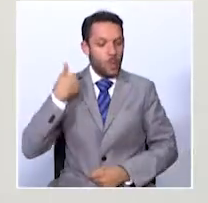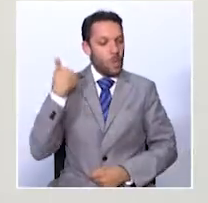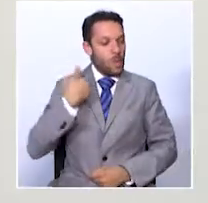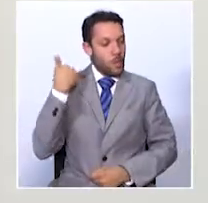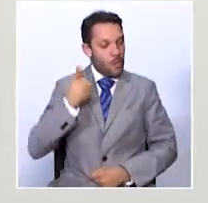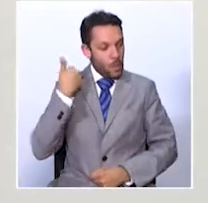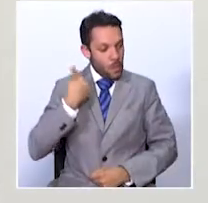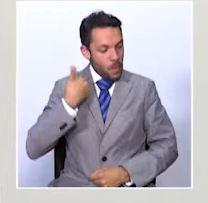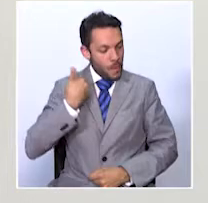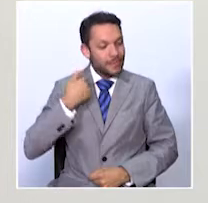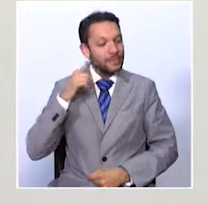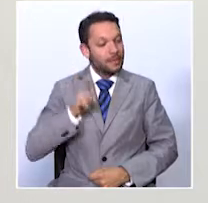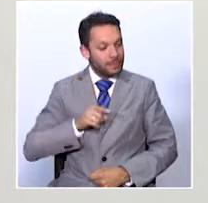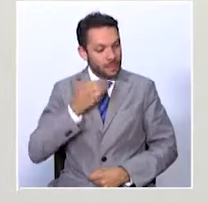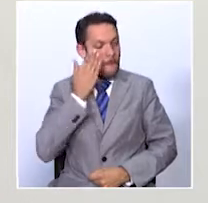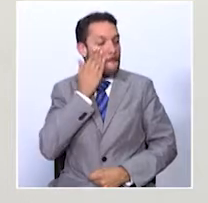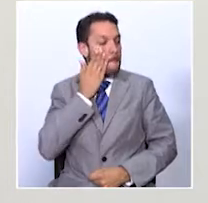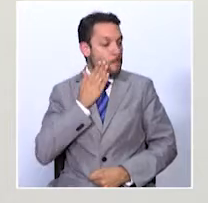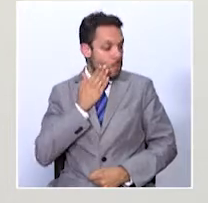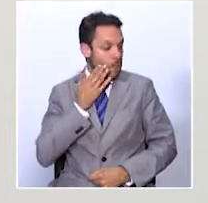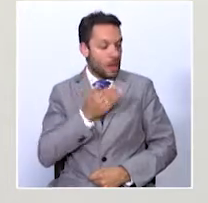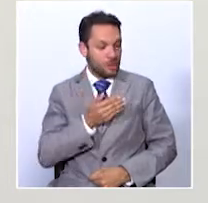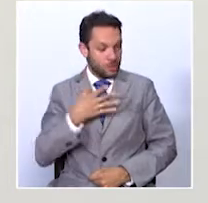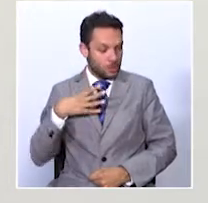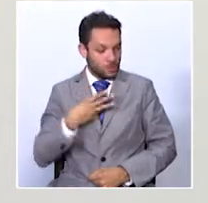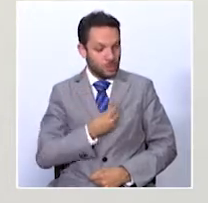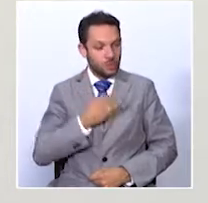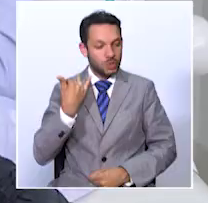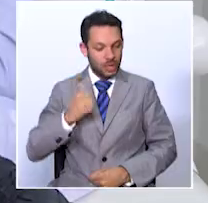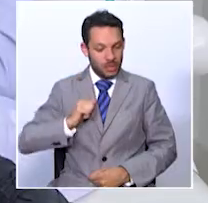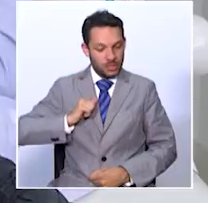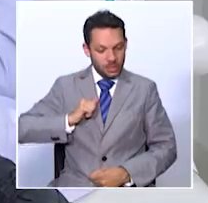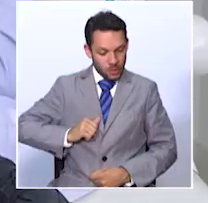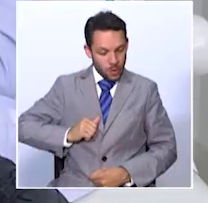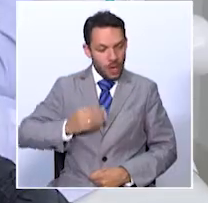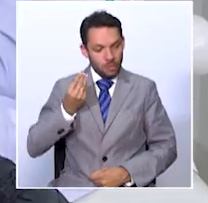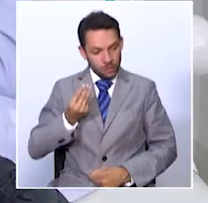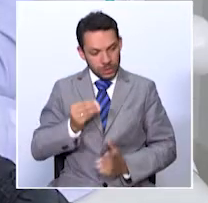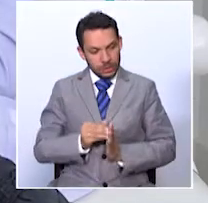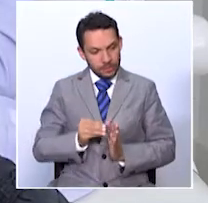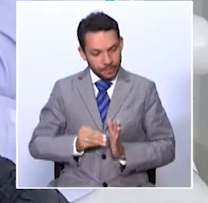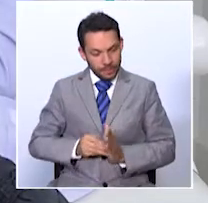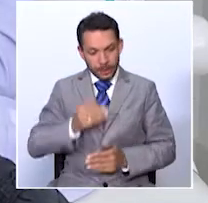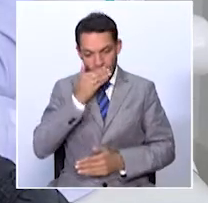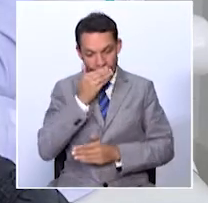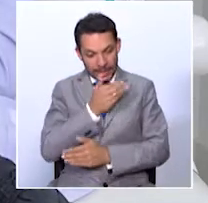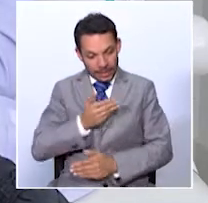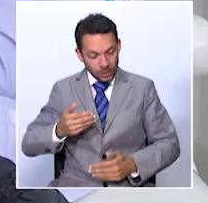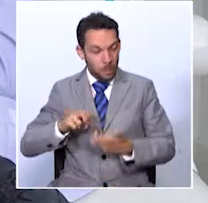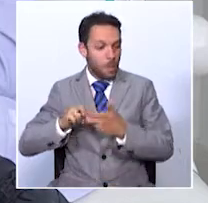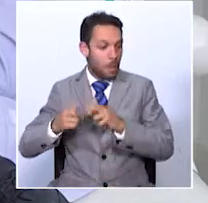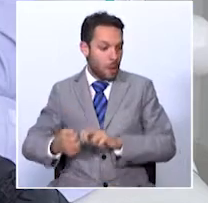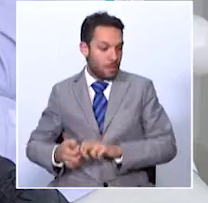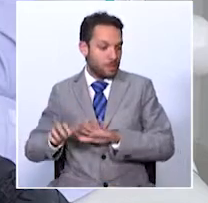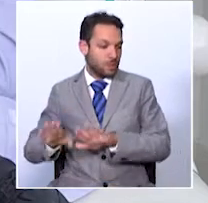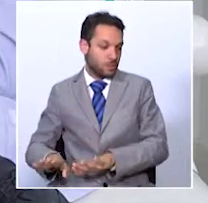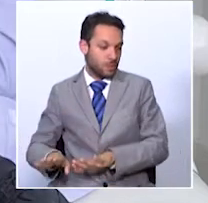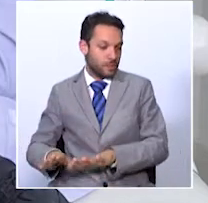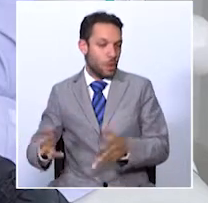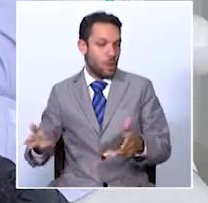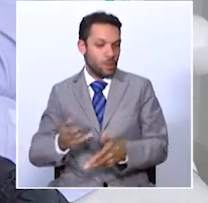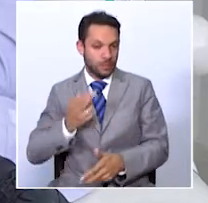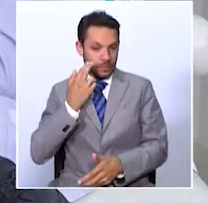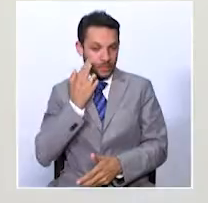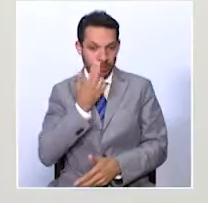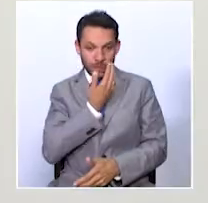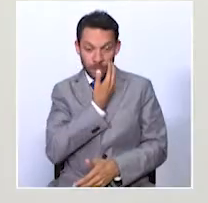muchachos también con mucha frecuencia operamos en el hospital infantil, niños con ginecomastia, que es unas mamas grandes